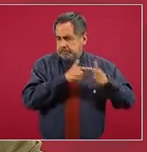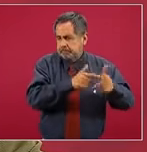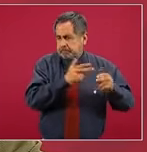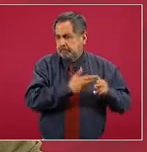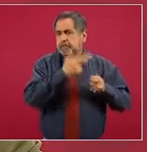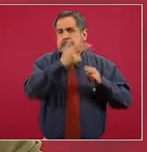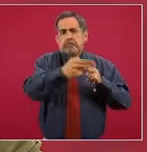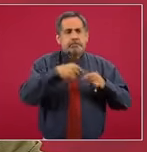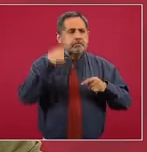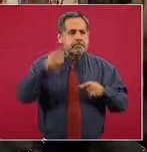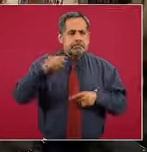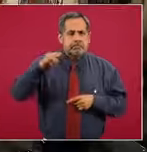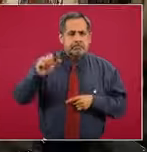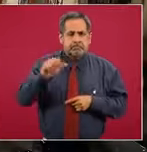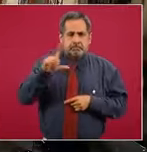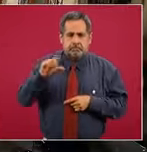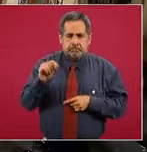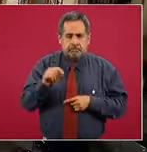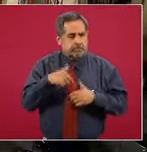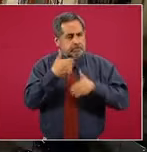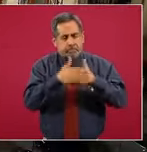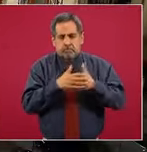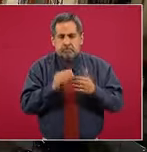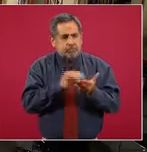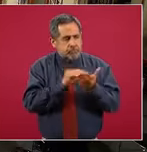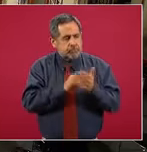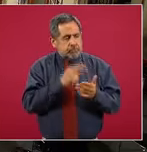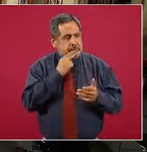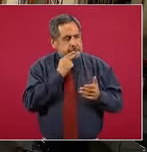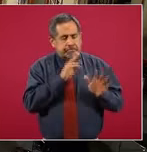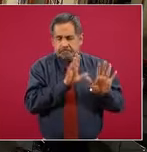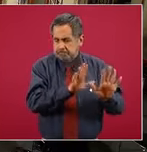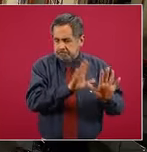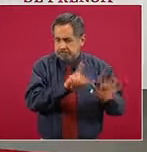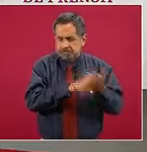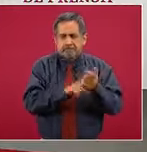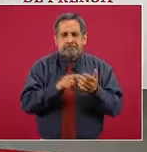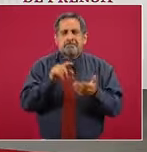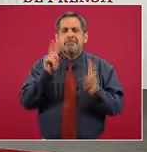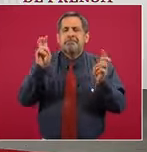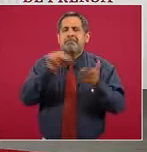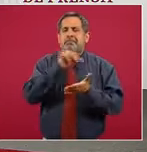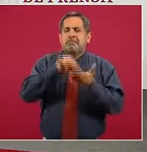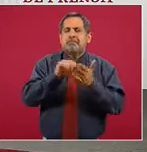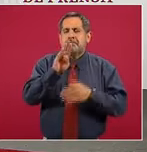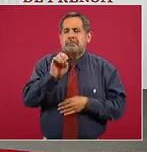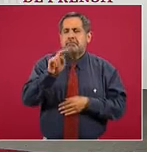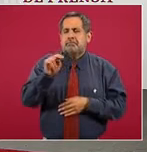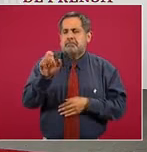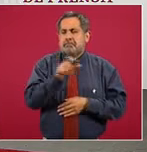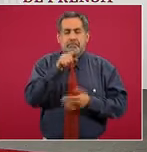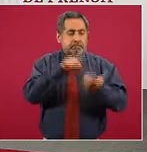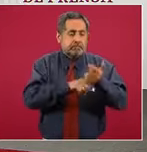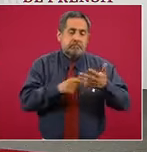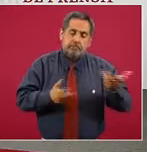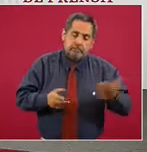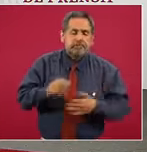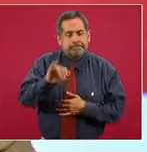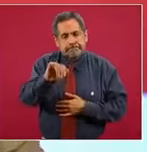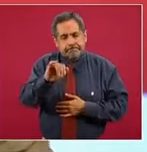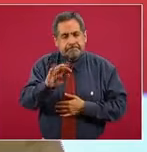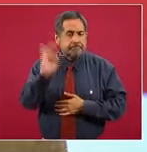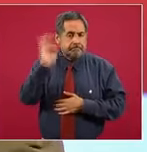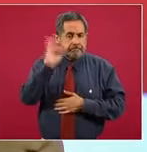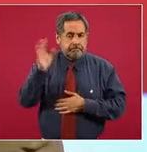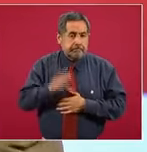hasta marzo en funciones el centro Banamex. Entonces esto quiere decir que sí, posiblemente